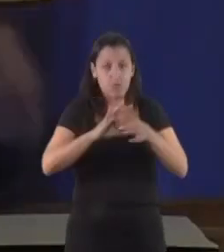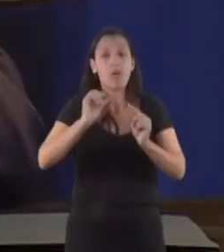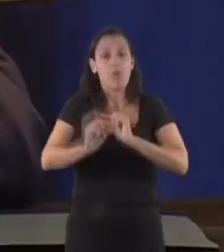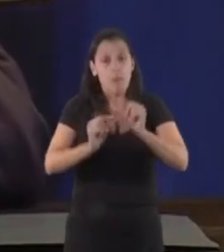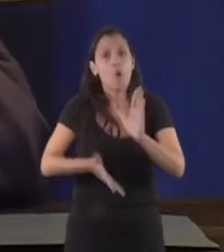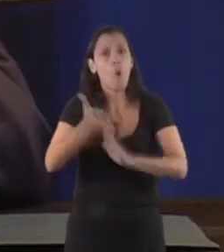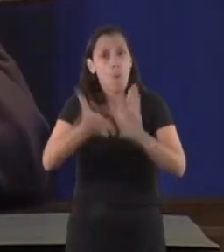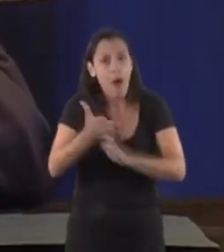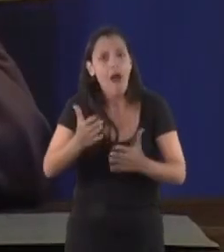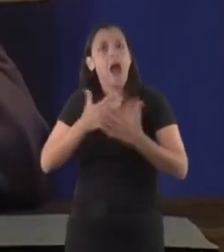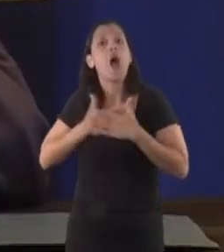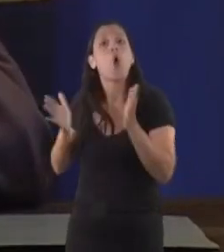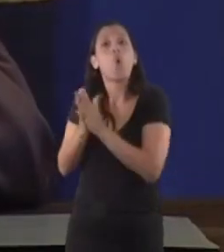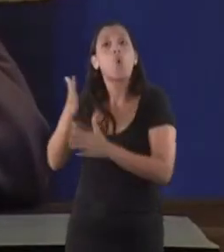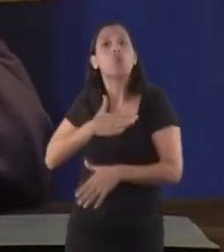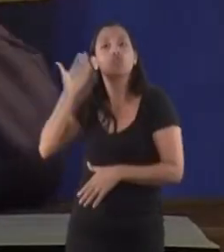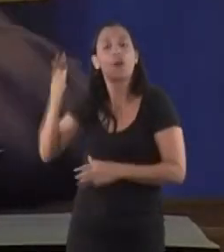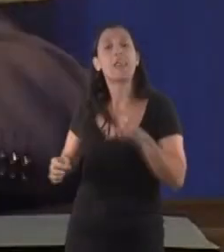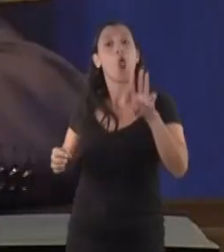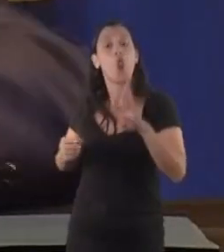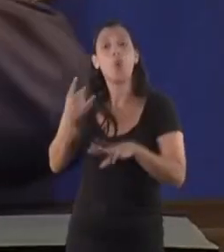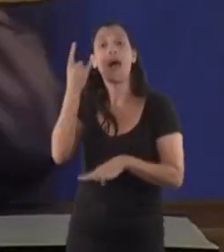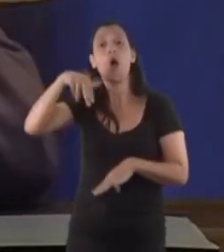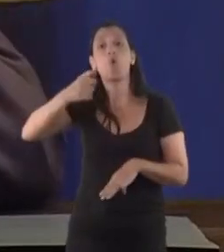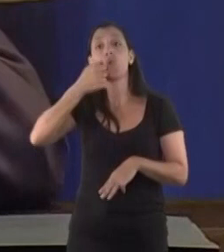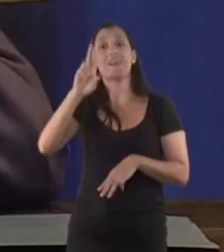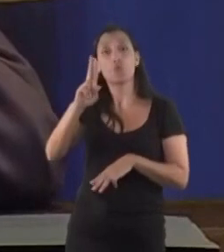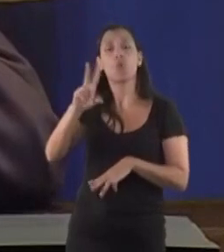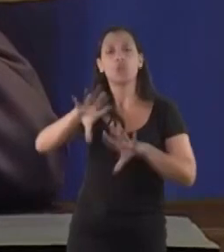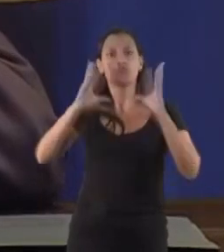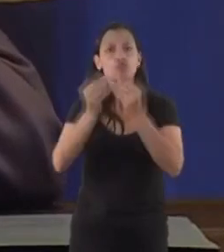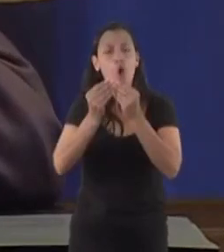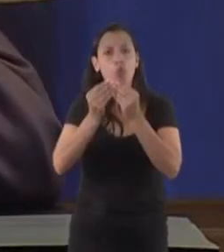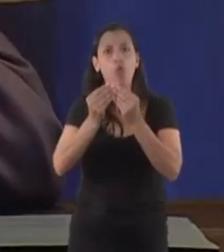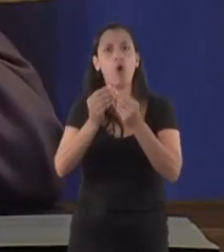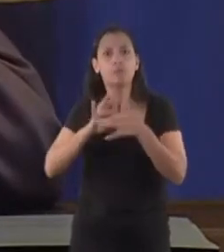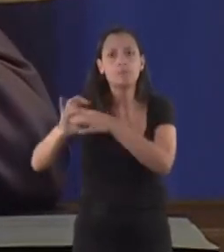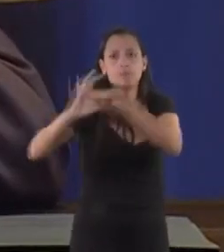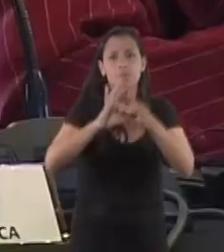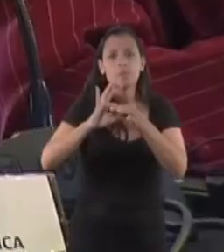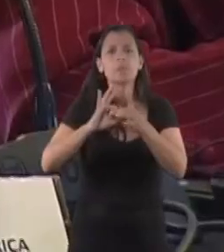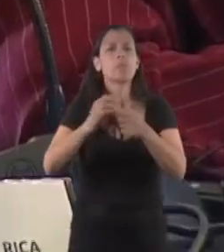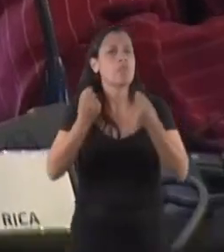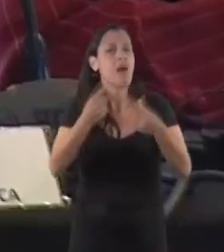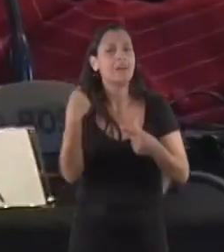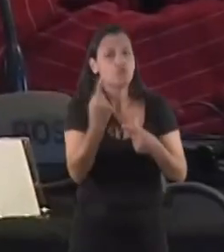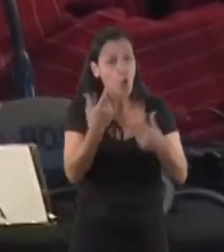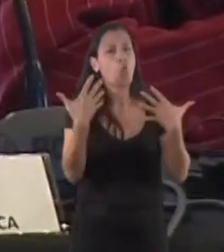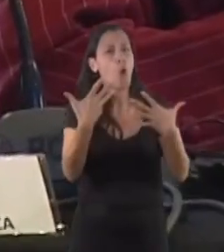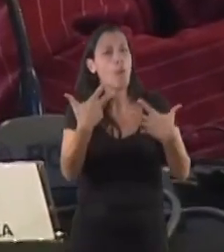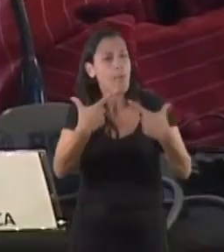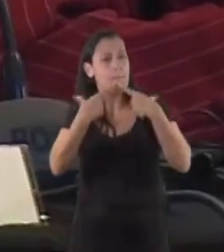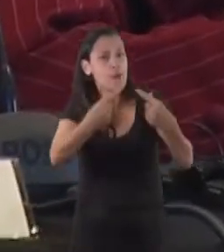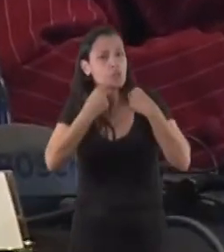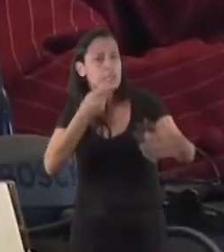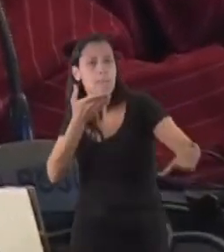querido amigo Lula el UNASUR, que esa unidad nos lleve a reclamar en conjunto al mundo los derechos